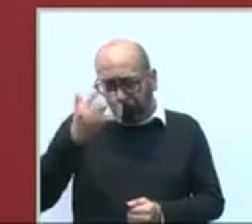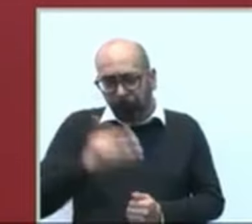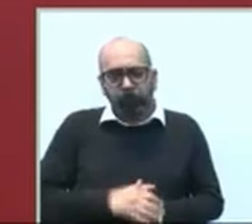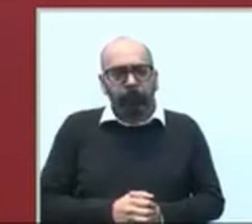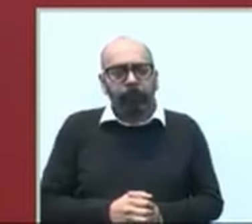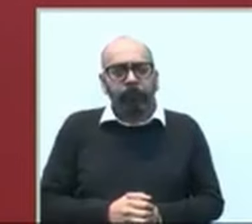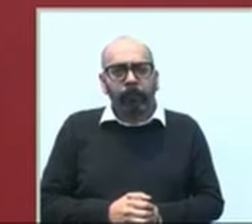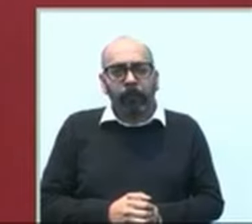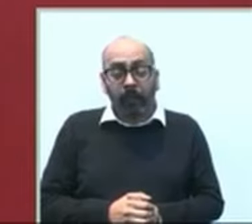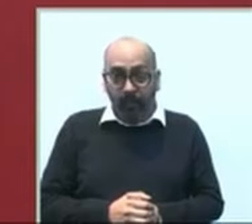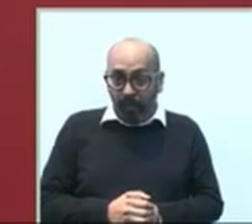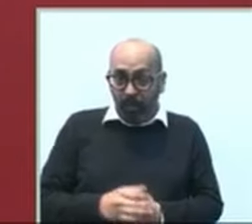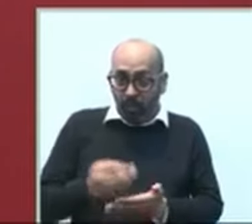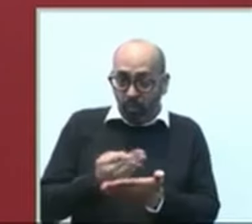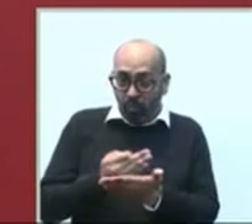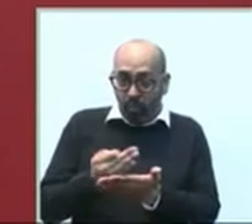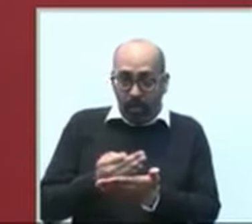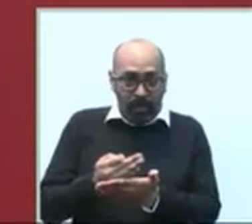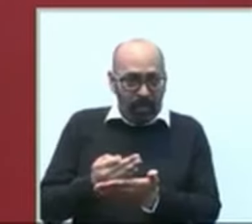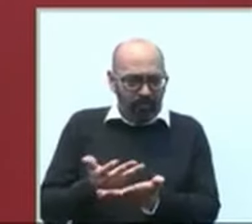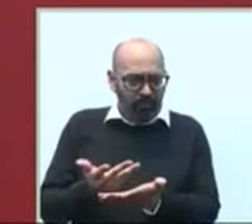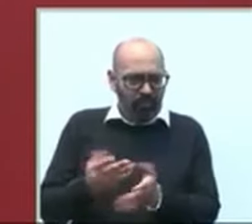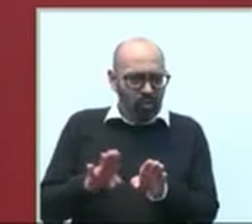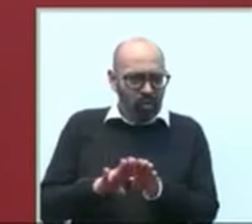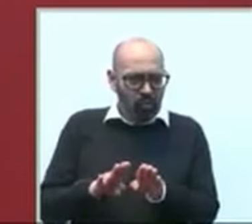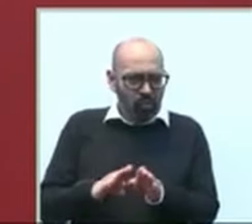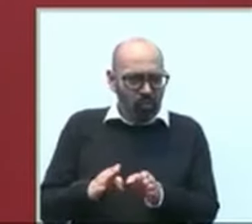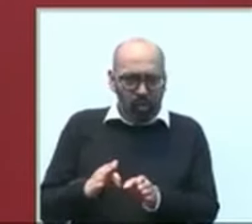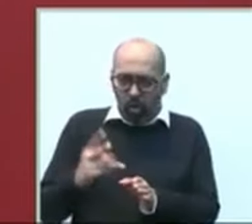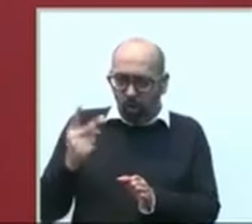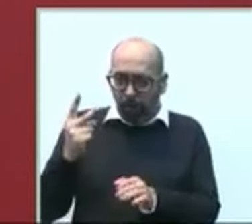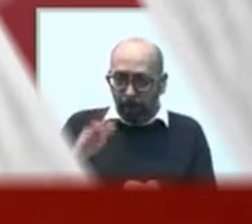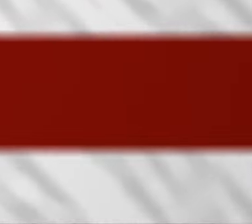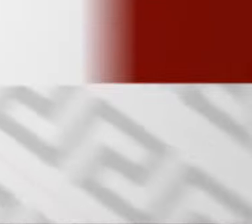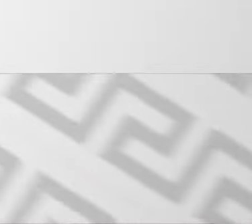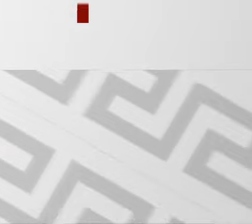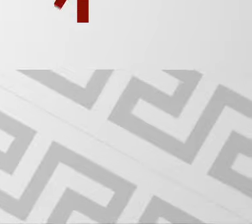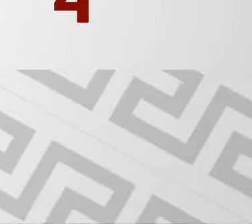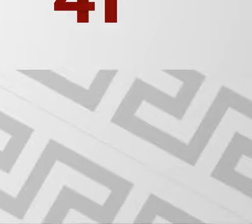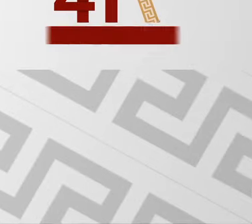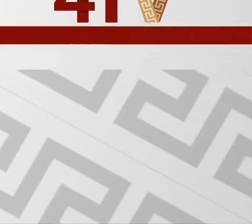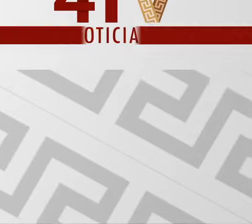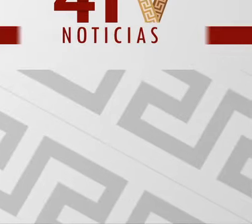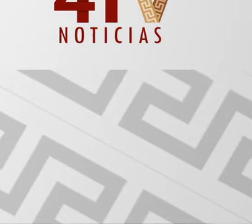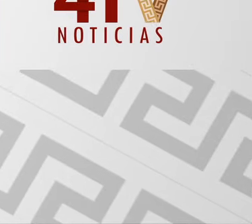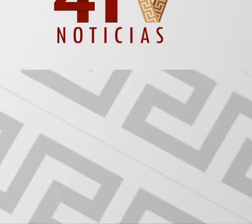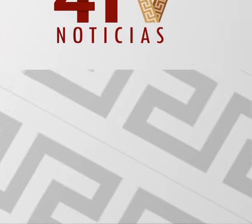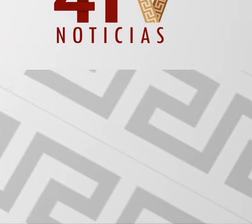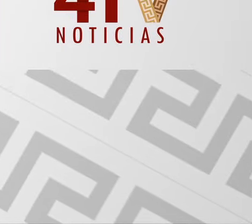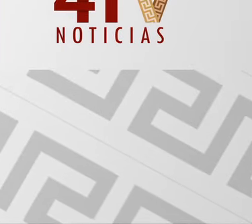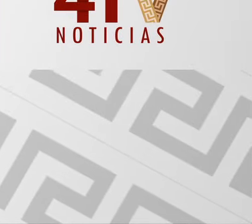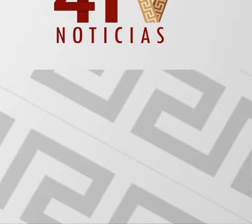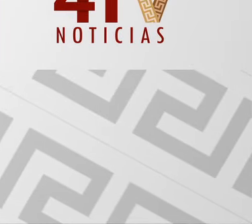a toda regla básica del derecho, pues no les ha importado la ley de amparo, no les ha importado sus propios precedentes, hoy, haciéndose de la vista gorda, siguen adelante. Pero pues el